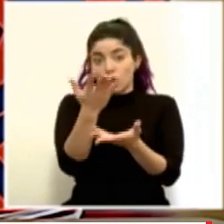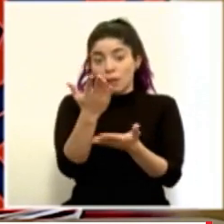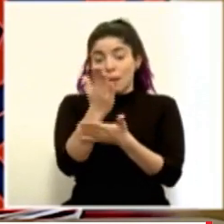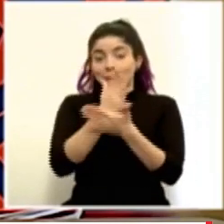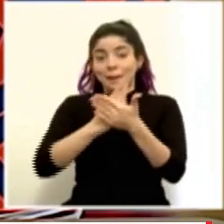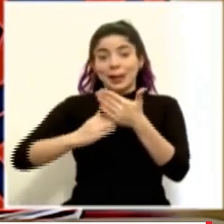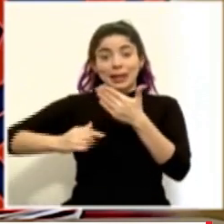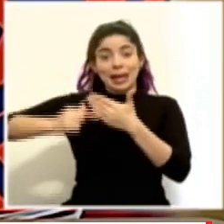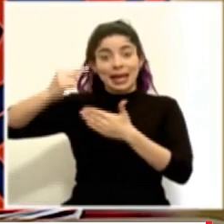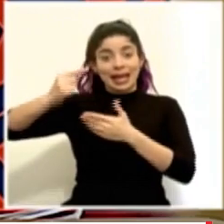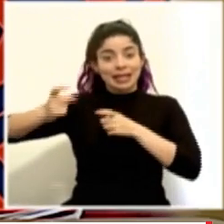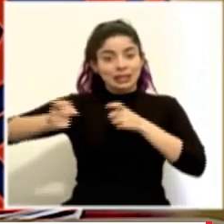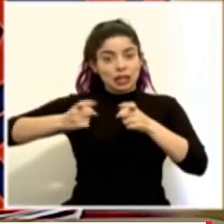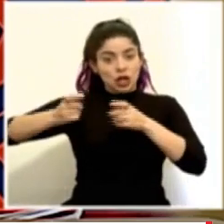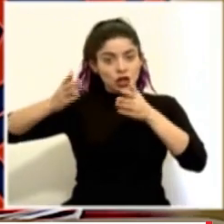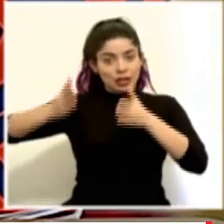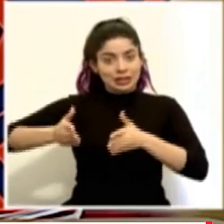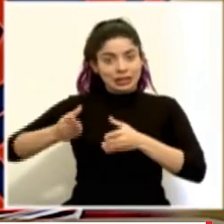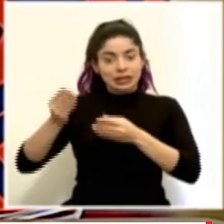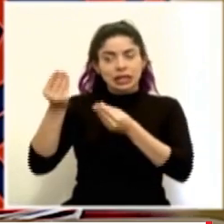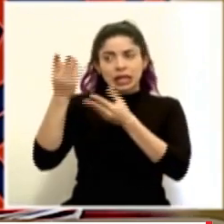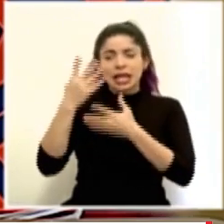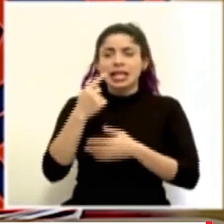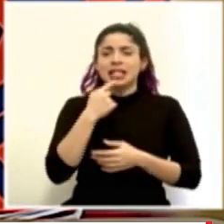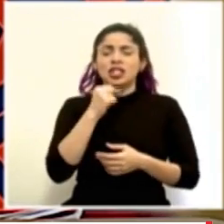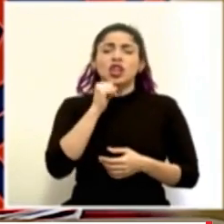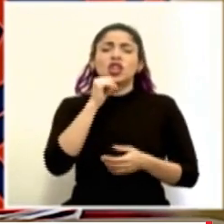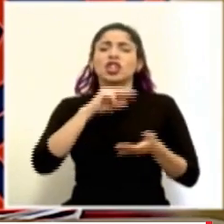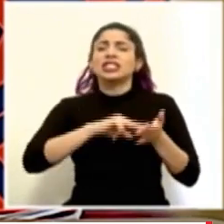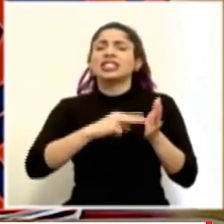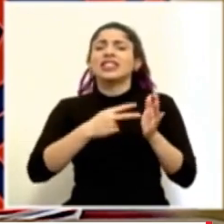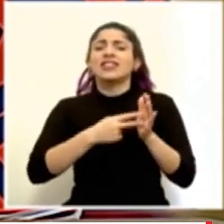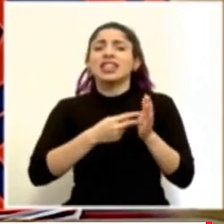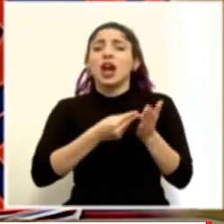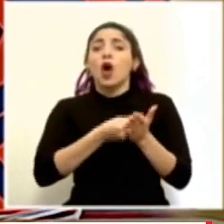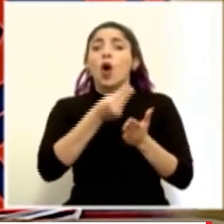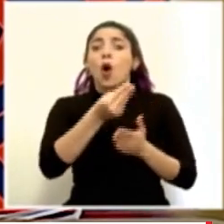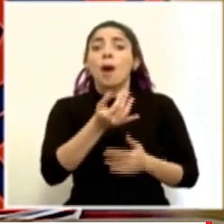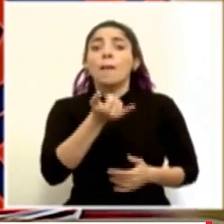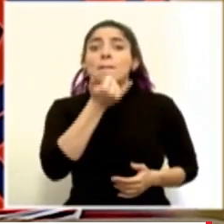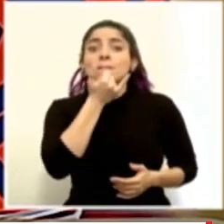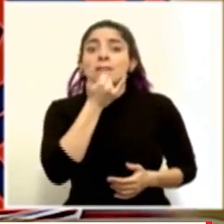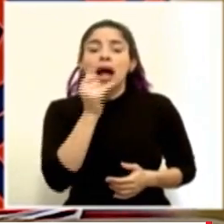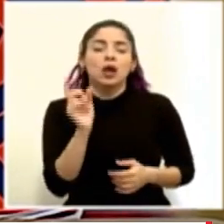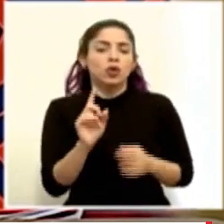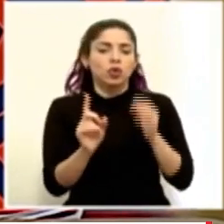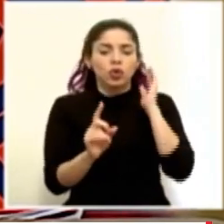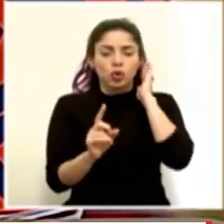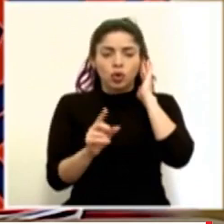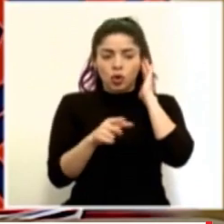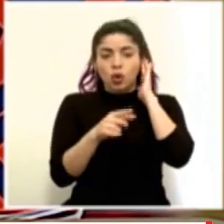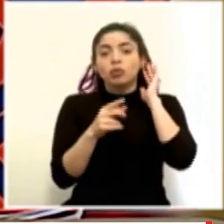la gerencia de logística es que no es que se compraron mal, se compraron